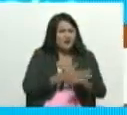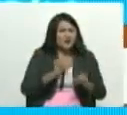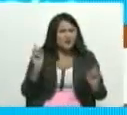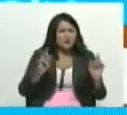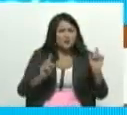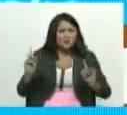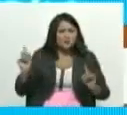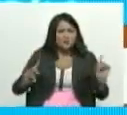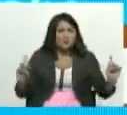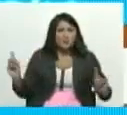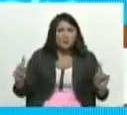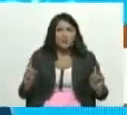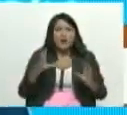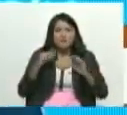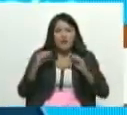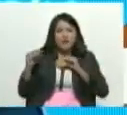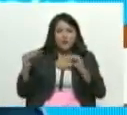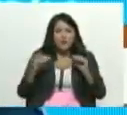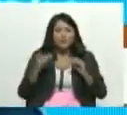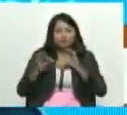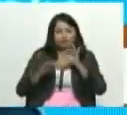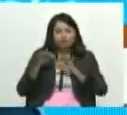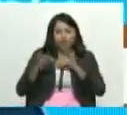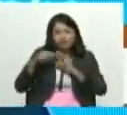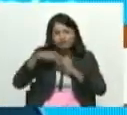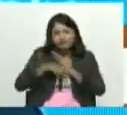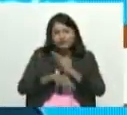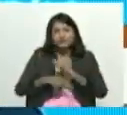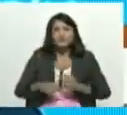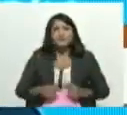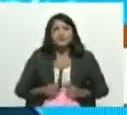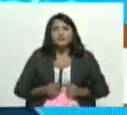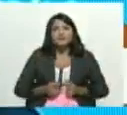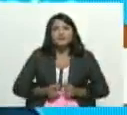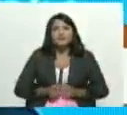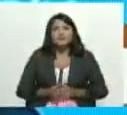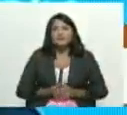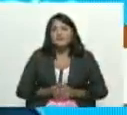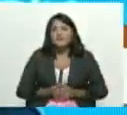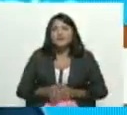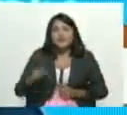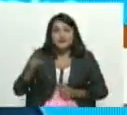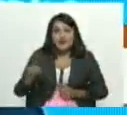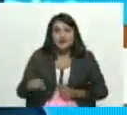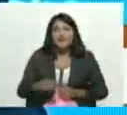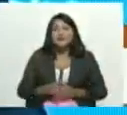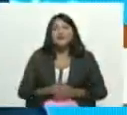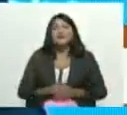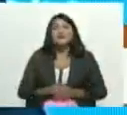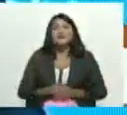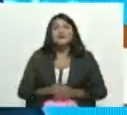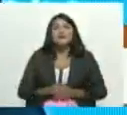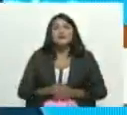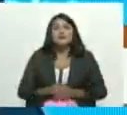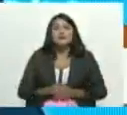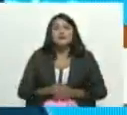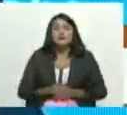anterior abundaron en el tema pero la dimensión territorial también es una dimensión espiritual